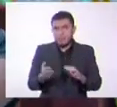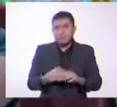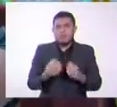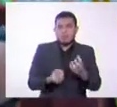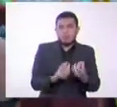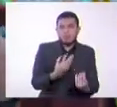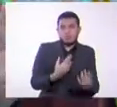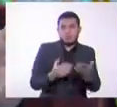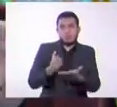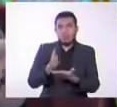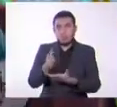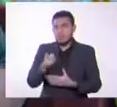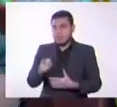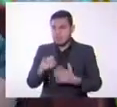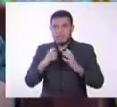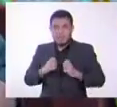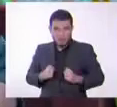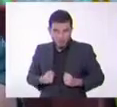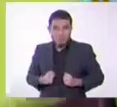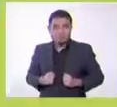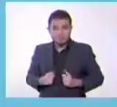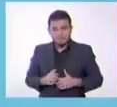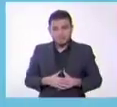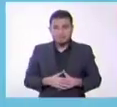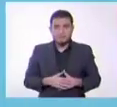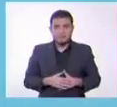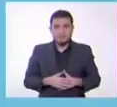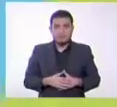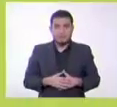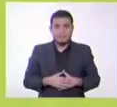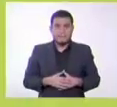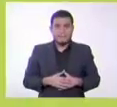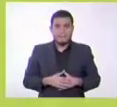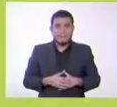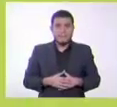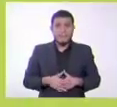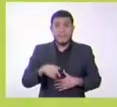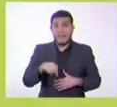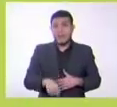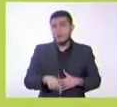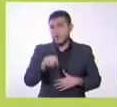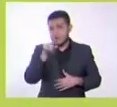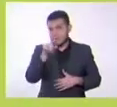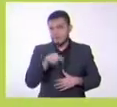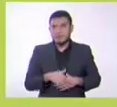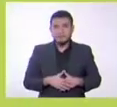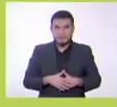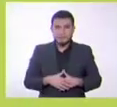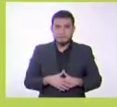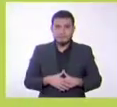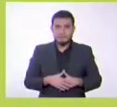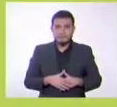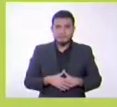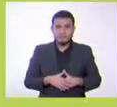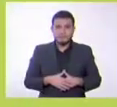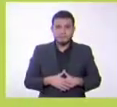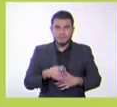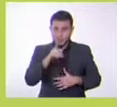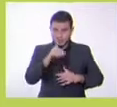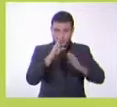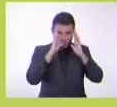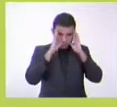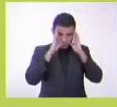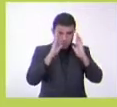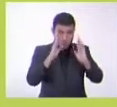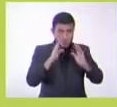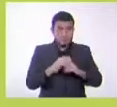y la fauna que domina en una región. Ahora te toca a ti. Si prestaste atención a